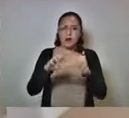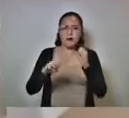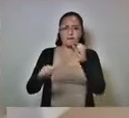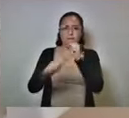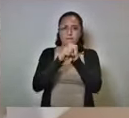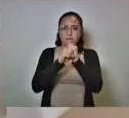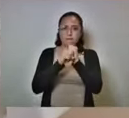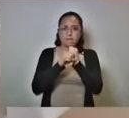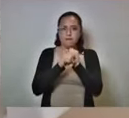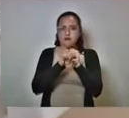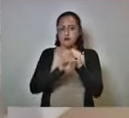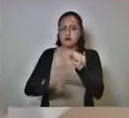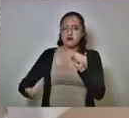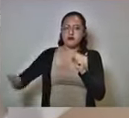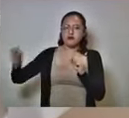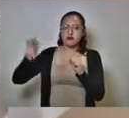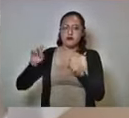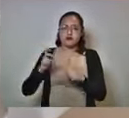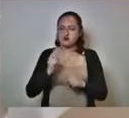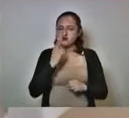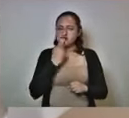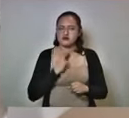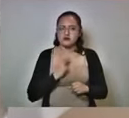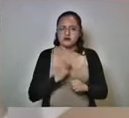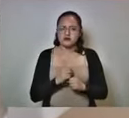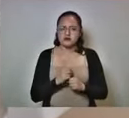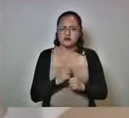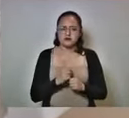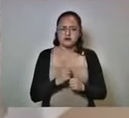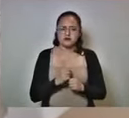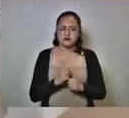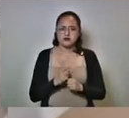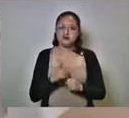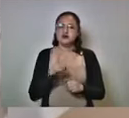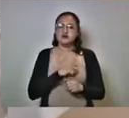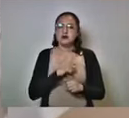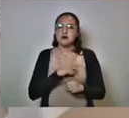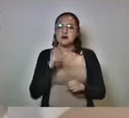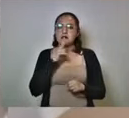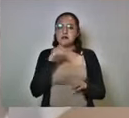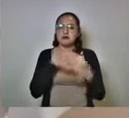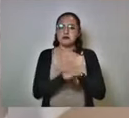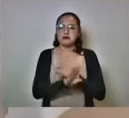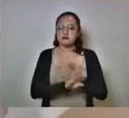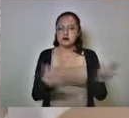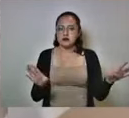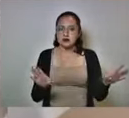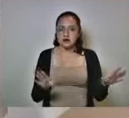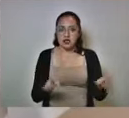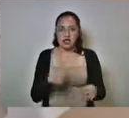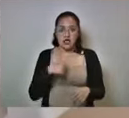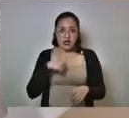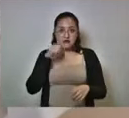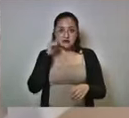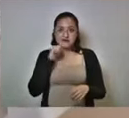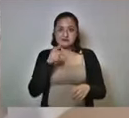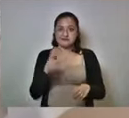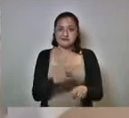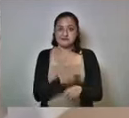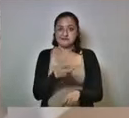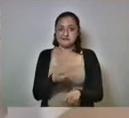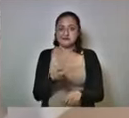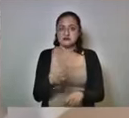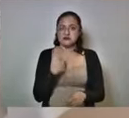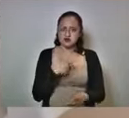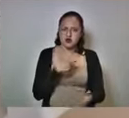entubamiento. Solo sirven para introducir oxígeno. Ayer tuvimos esa circunstancia.